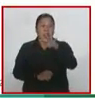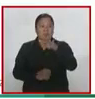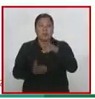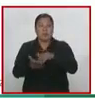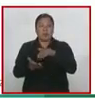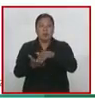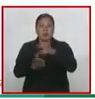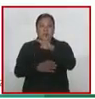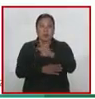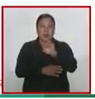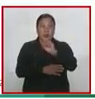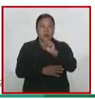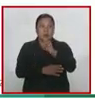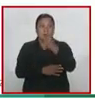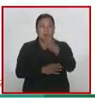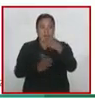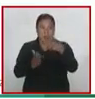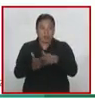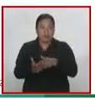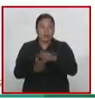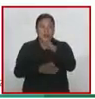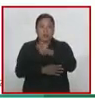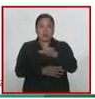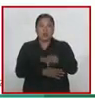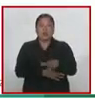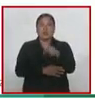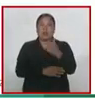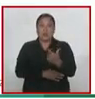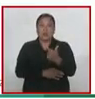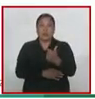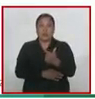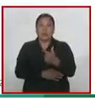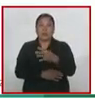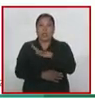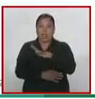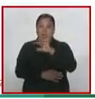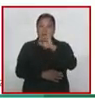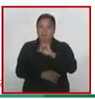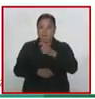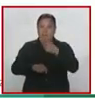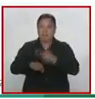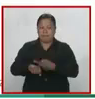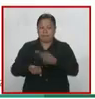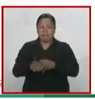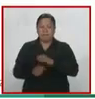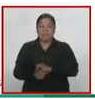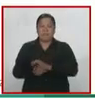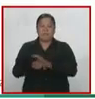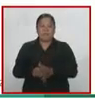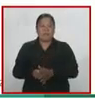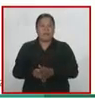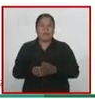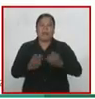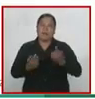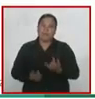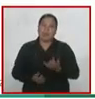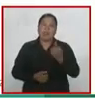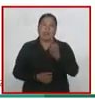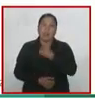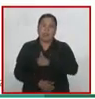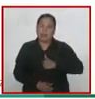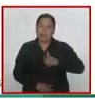millones 462 mil 112 casos confirmados con lamentablemente